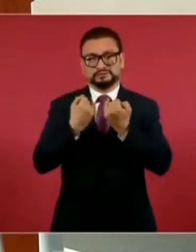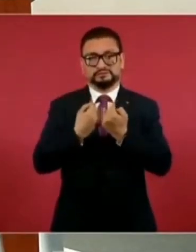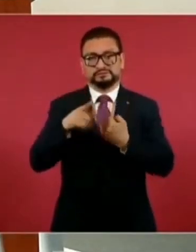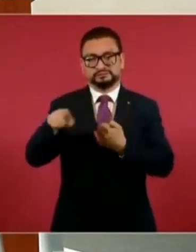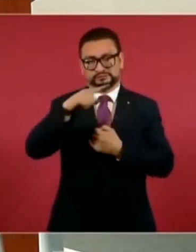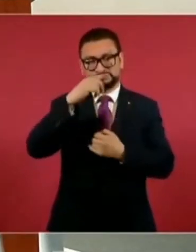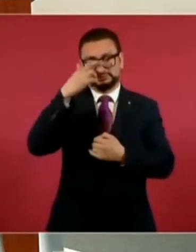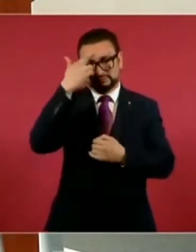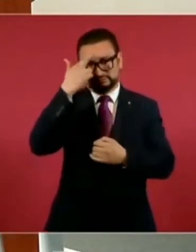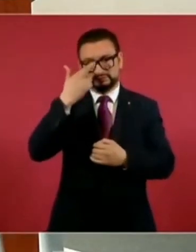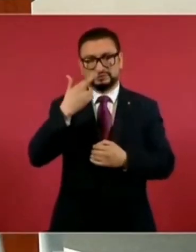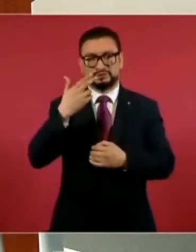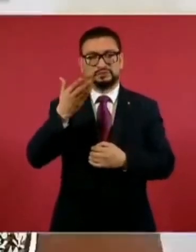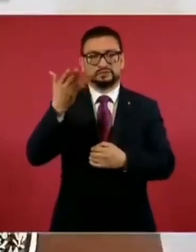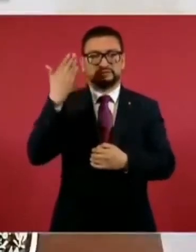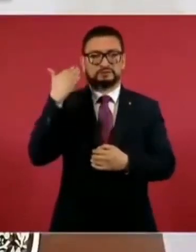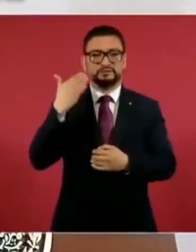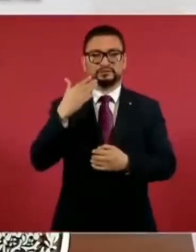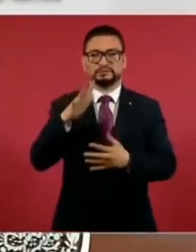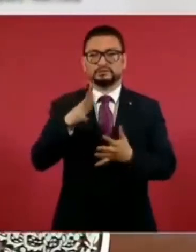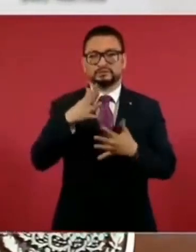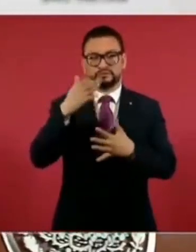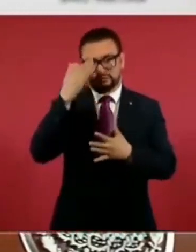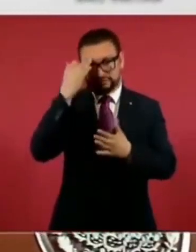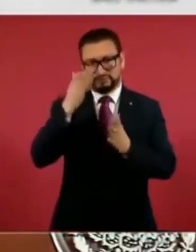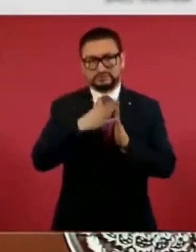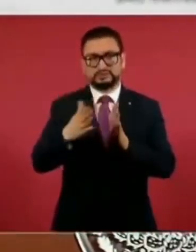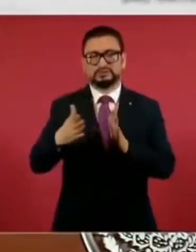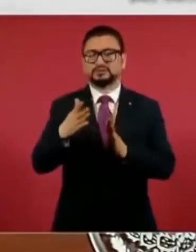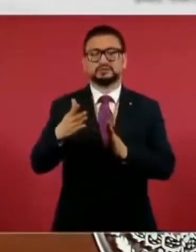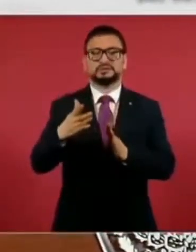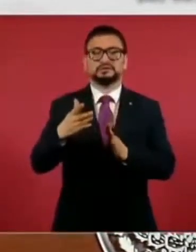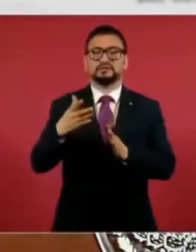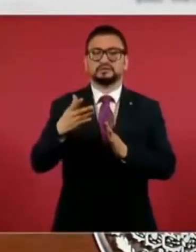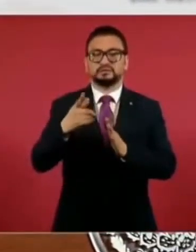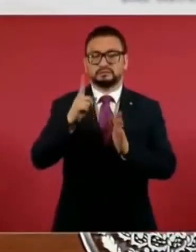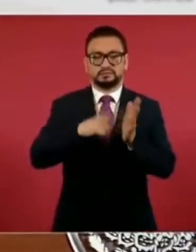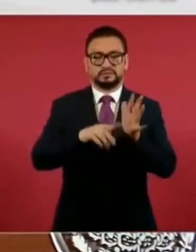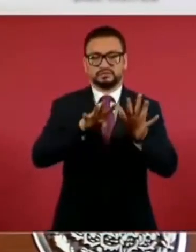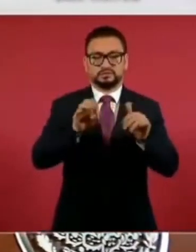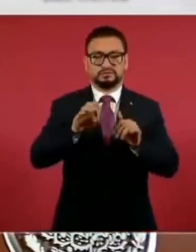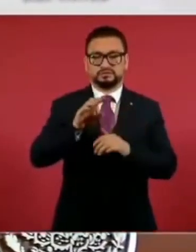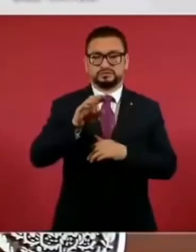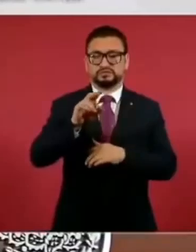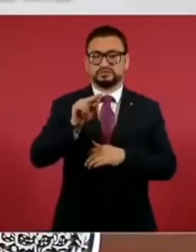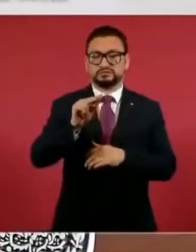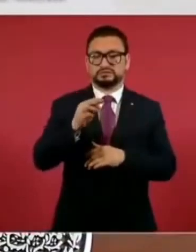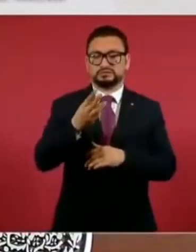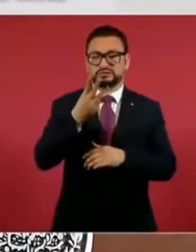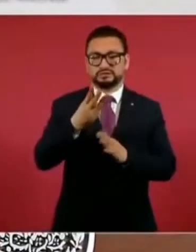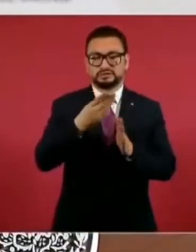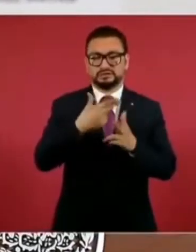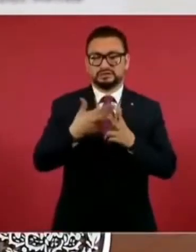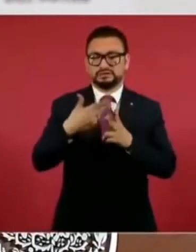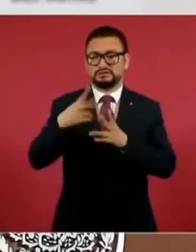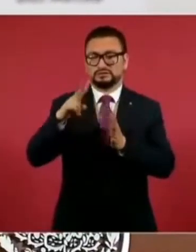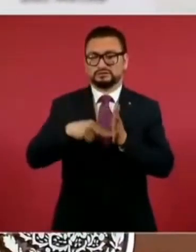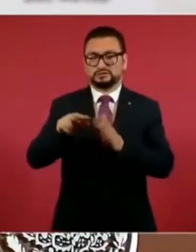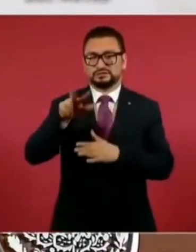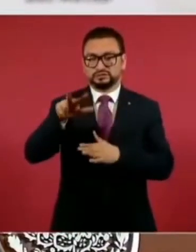que durante todo el periodo neoliberal, desde 1983 hasta el